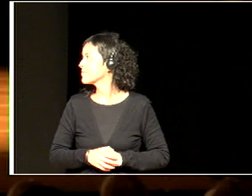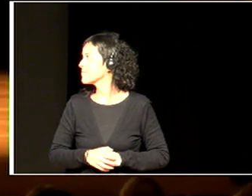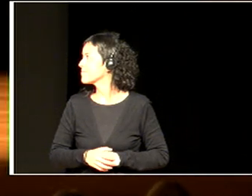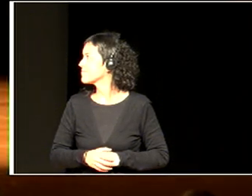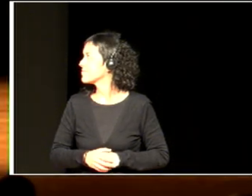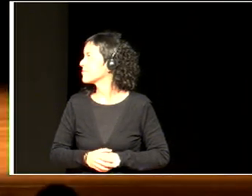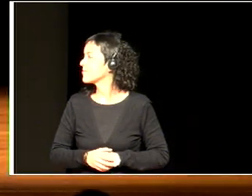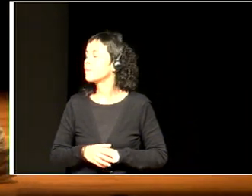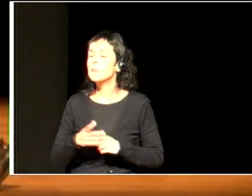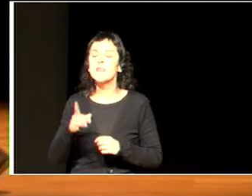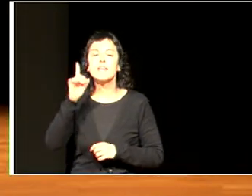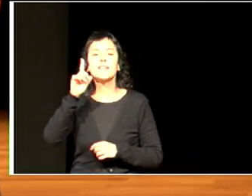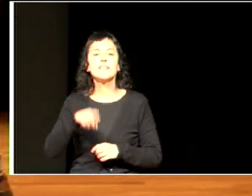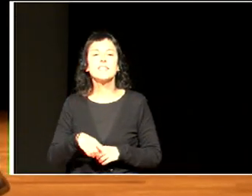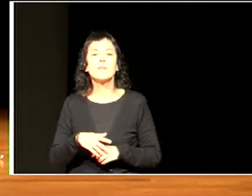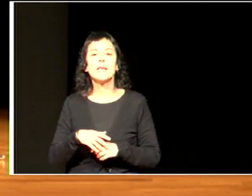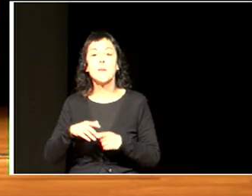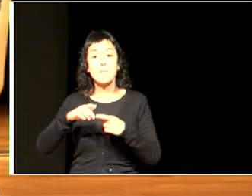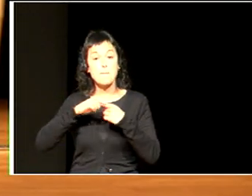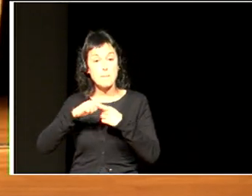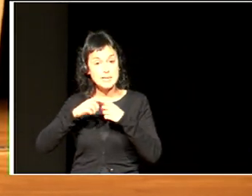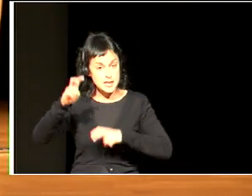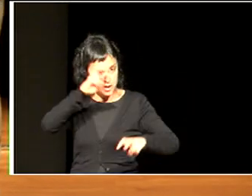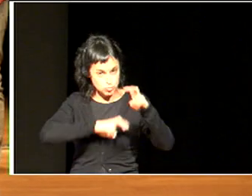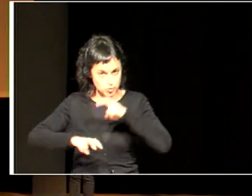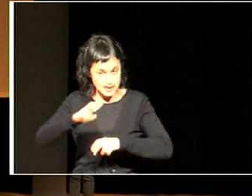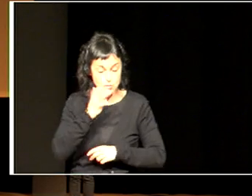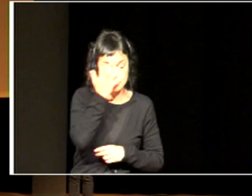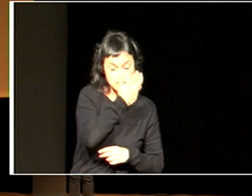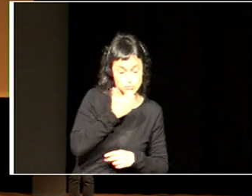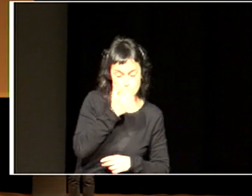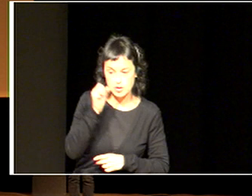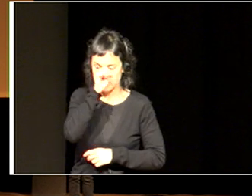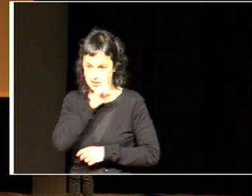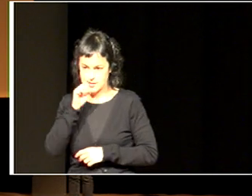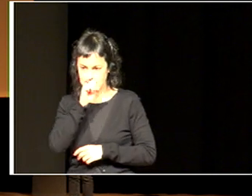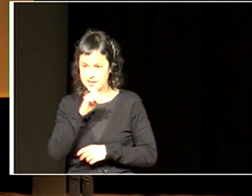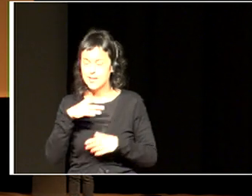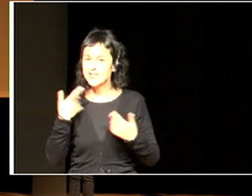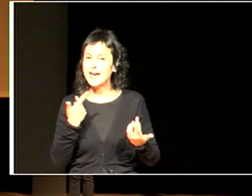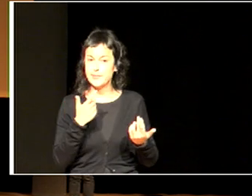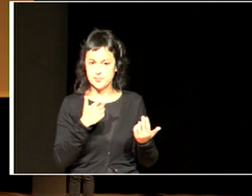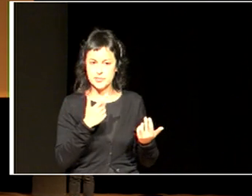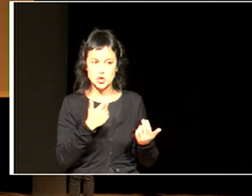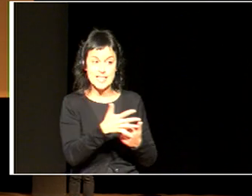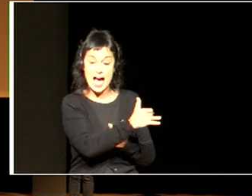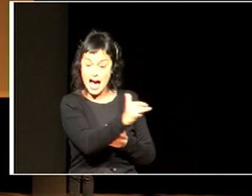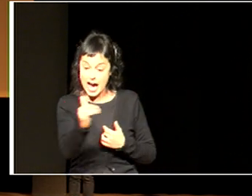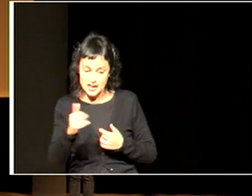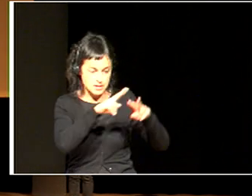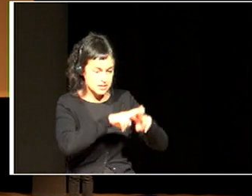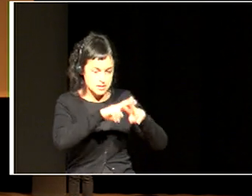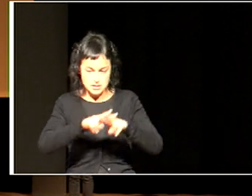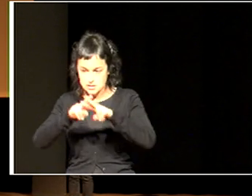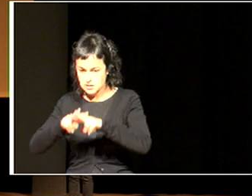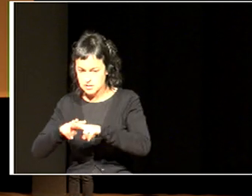también trabajaremos la búsqueda de materiales de cuentos y de canciones es decir no nos quedamos en el análisis en el análisis de las cosas no sirve para